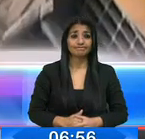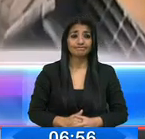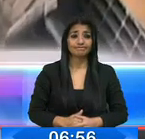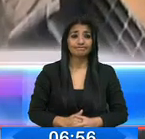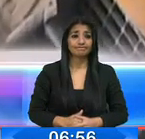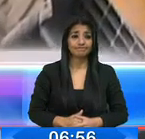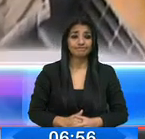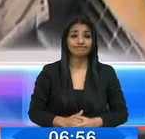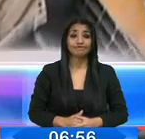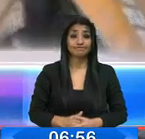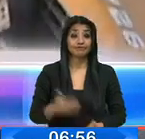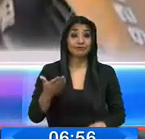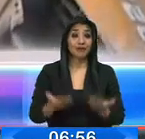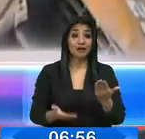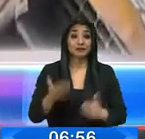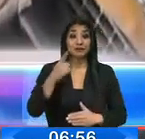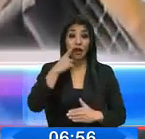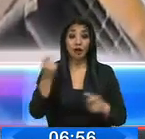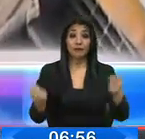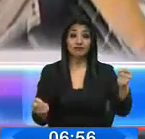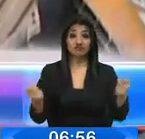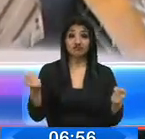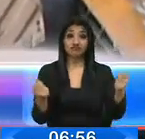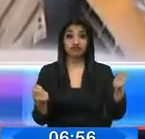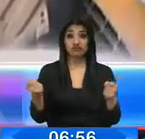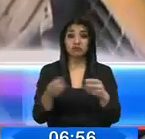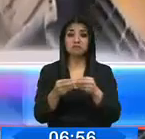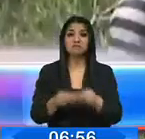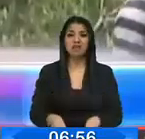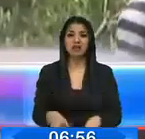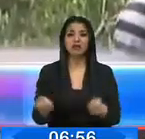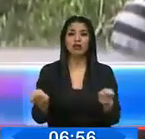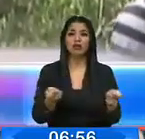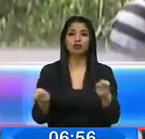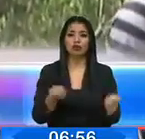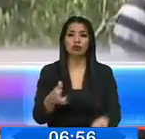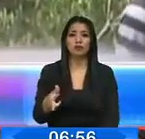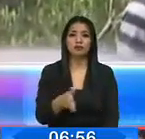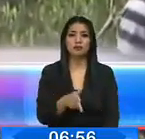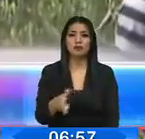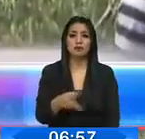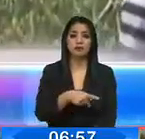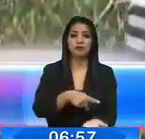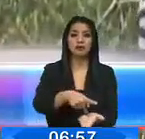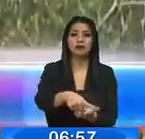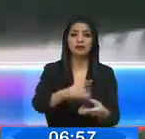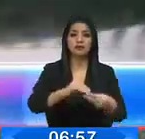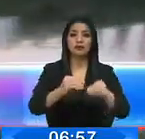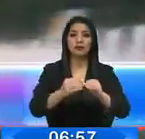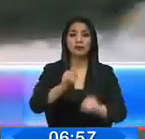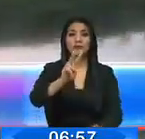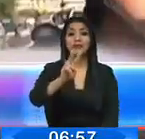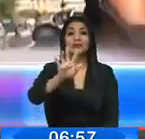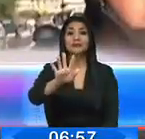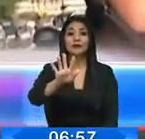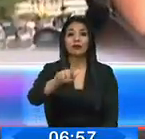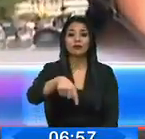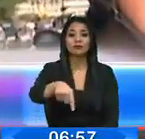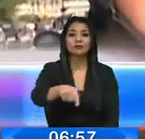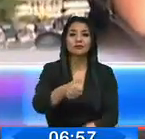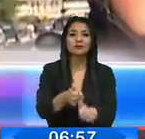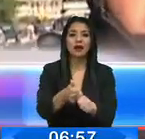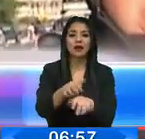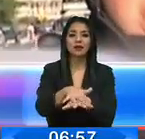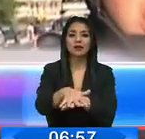Una primera hipótesis es que el conductor perdió pista en el kilómetro 25 de la Panamericana, antes de llegar al río Pisque. Que el vehículo